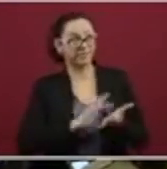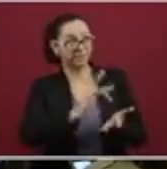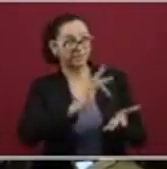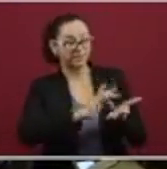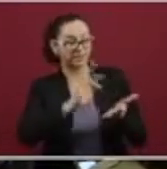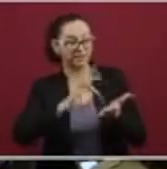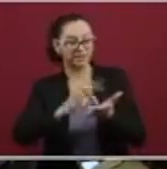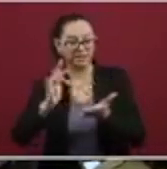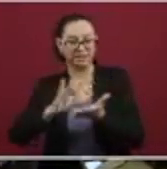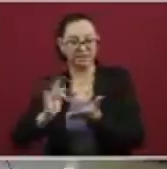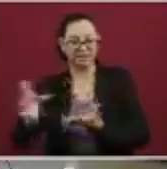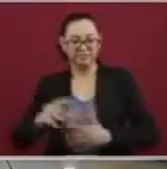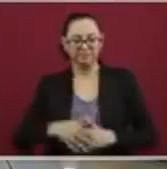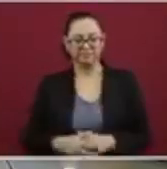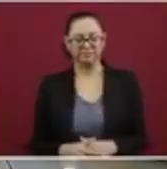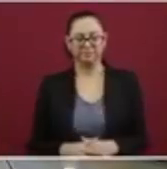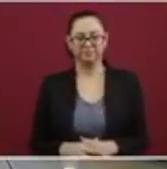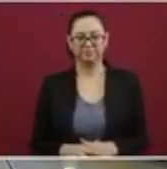Vamos a